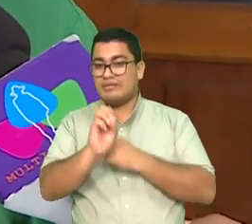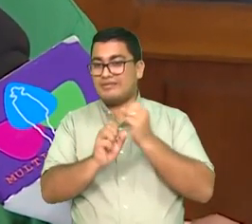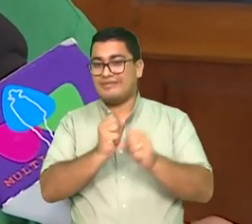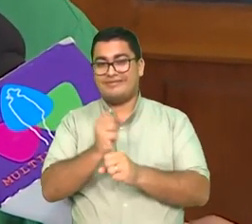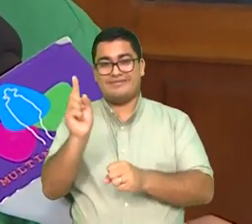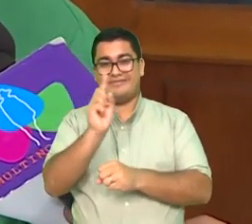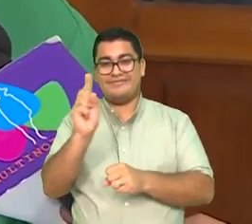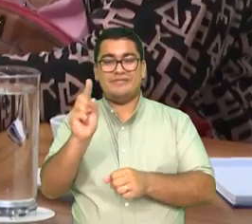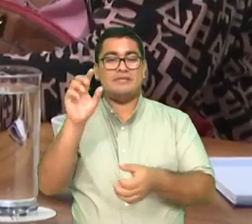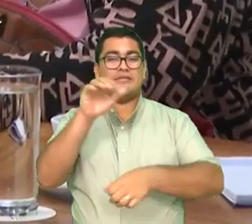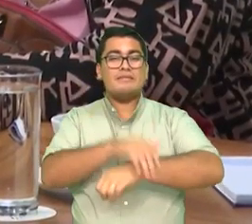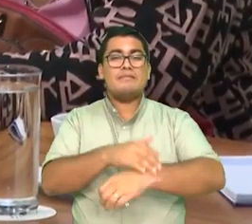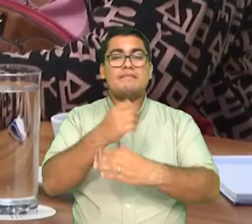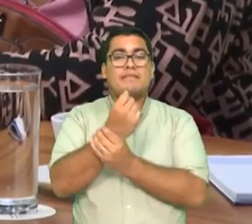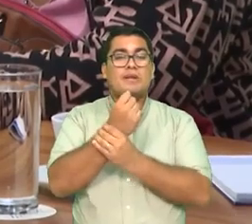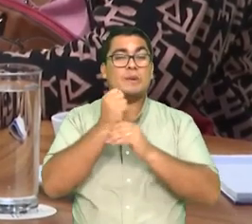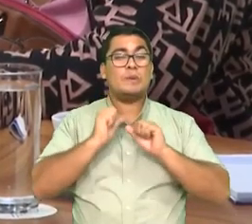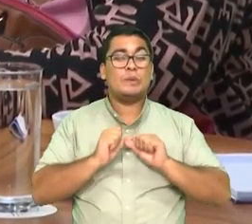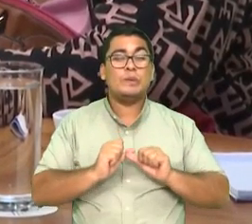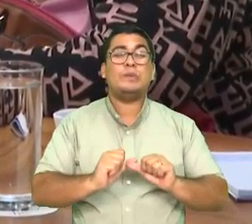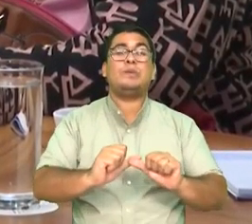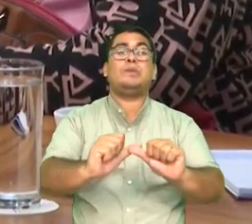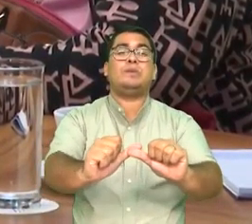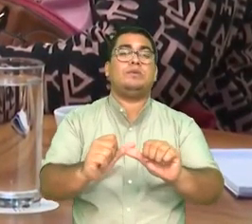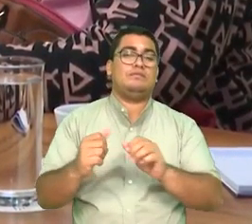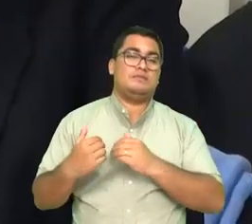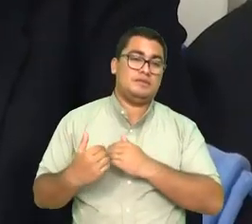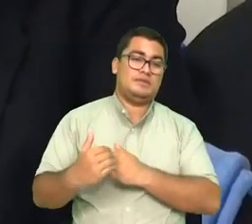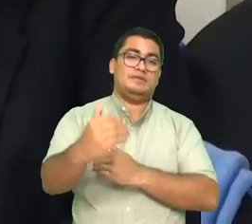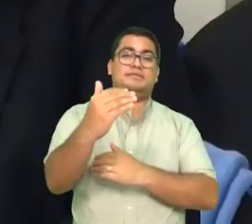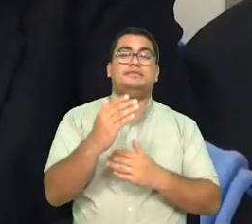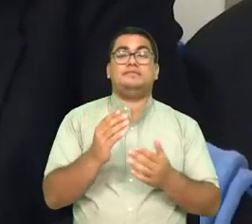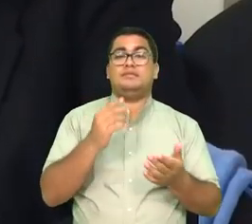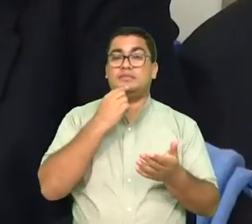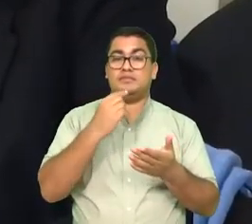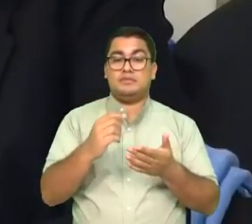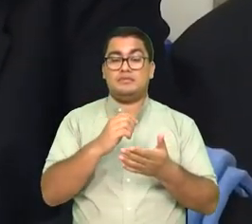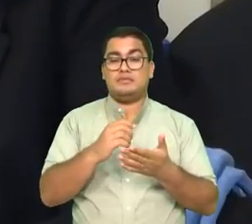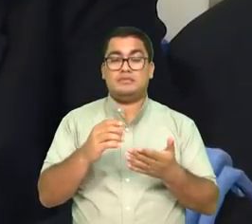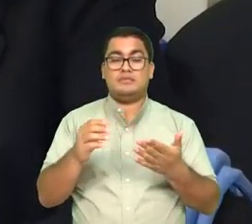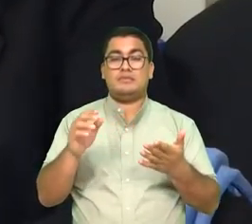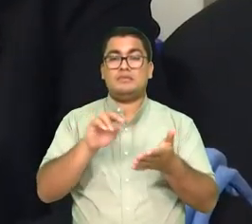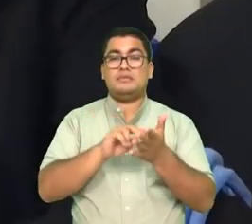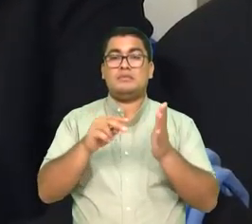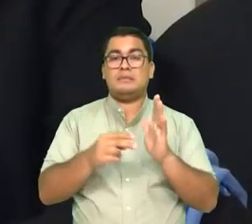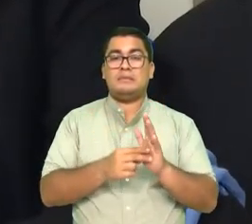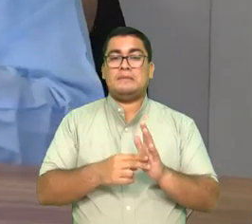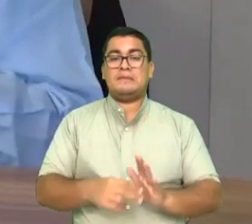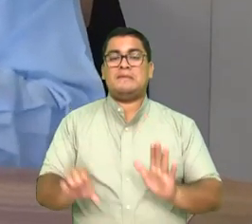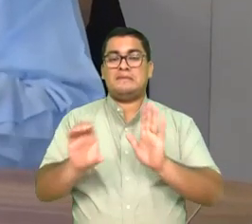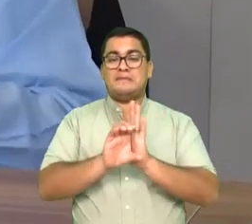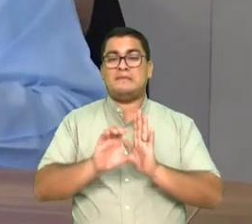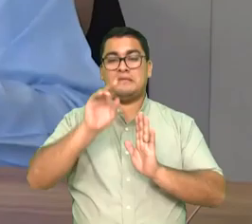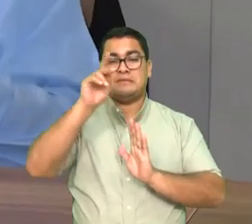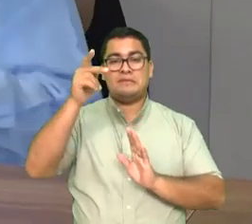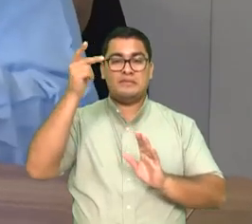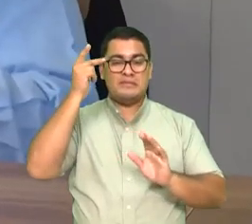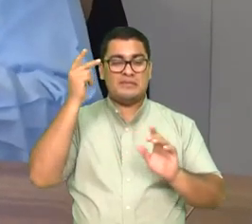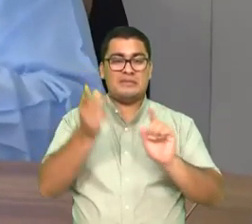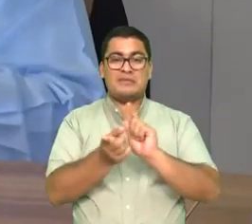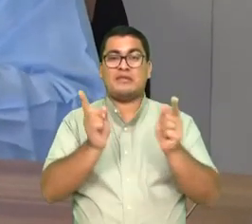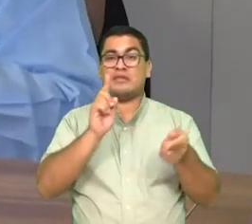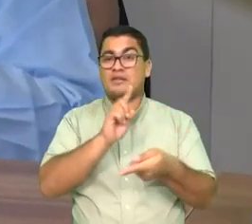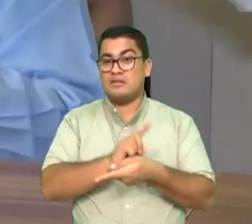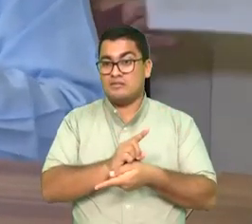al establecerse este artículo de esa forma, eso no nos permitía ir a una reforma del Código